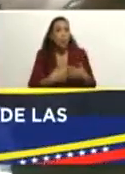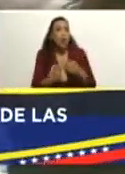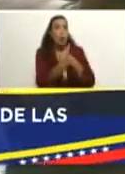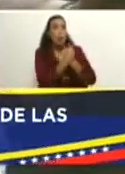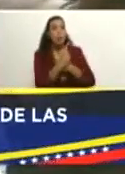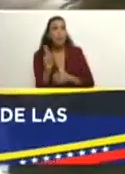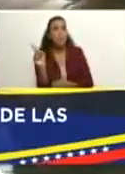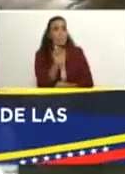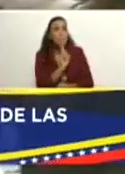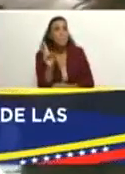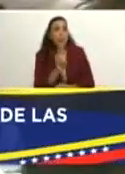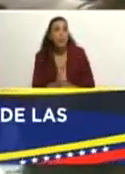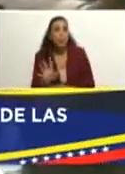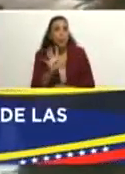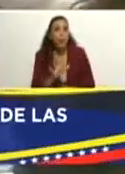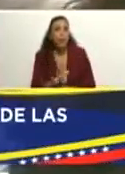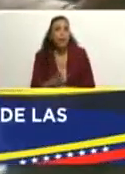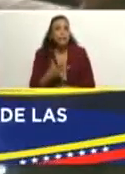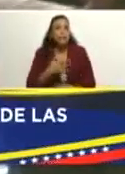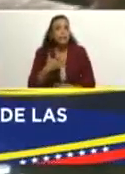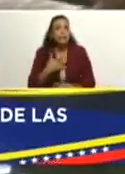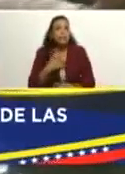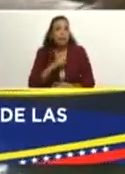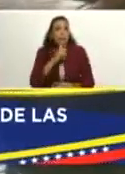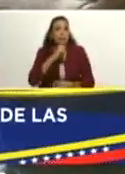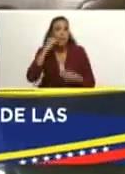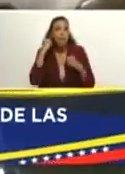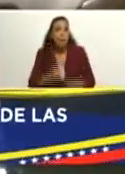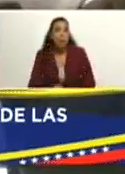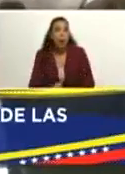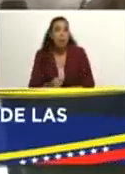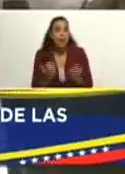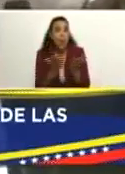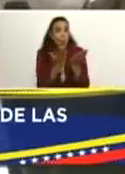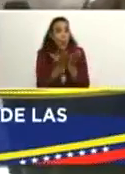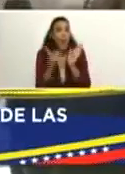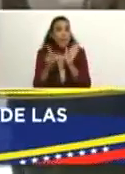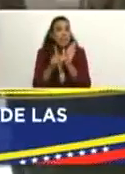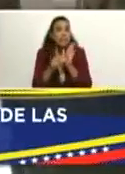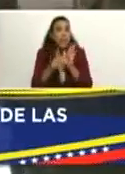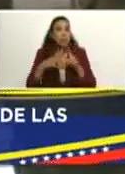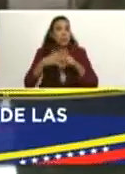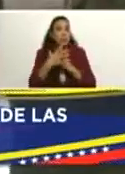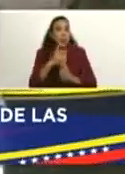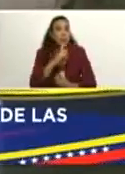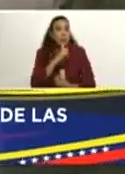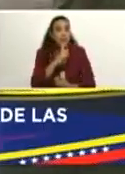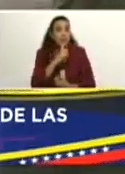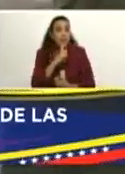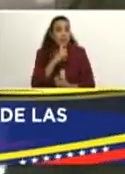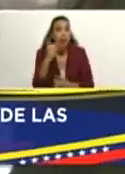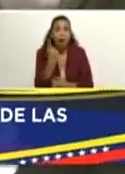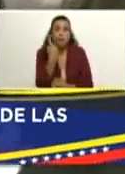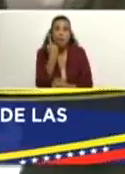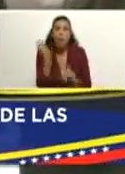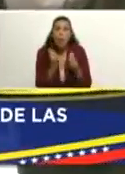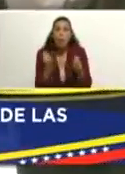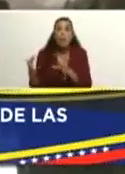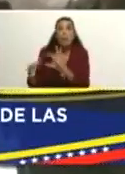nuestro país, bueno, se sintió y se ha sentido muy fuerte en escuelas y liceos. Y la única forma